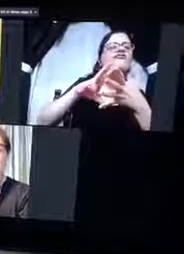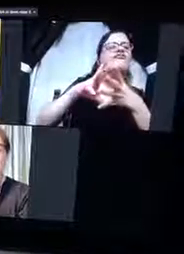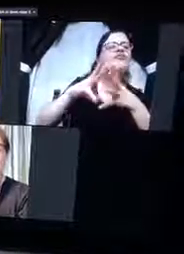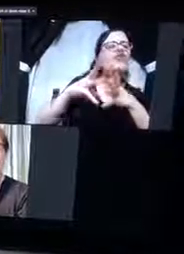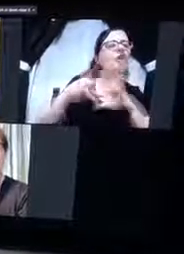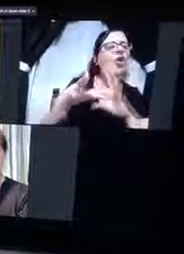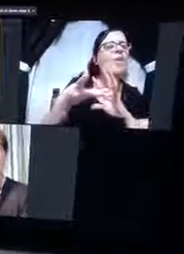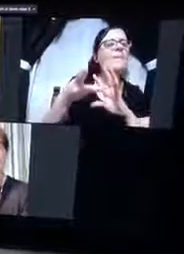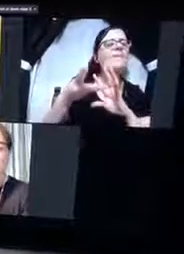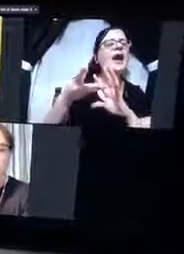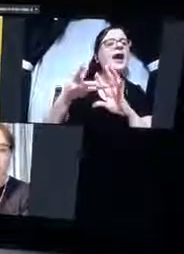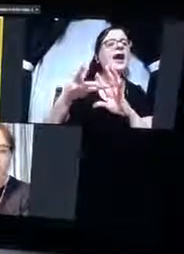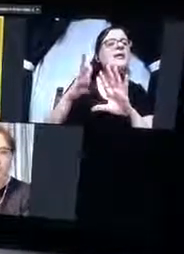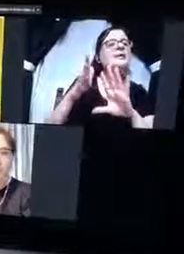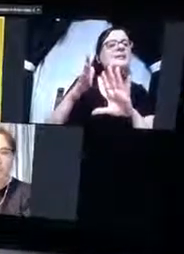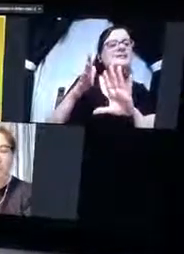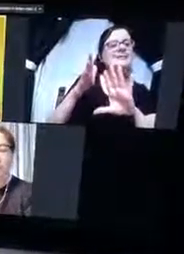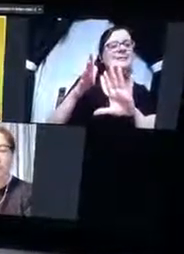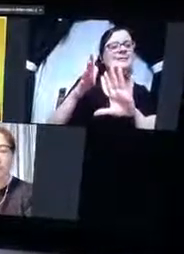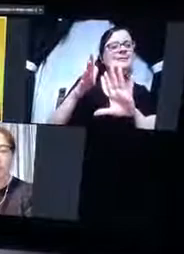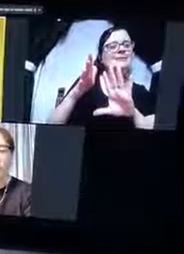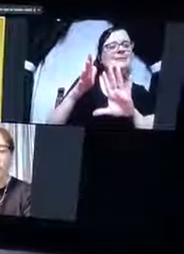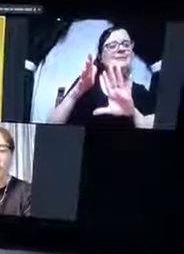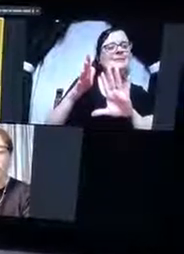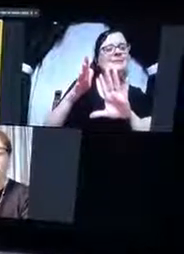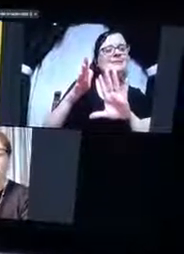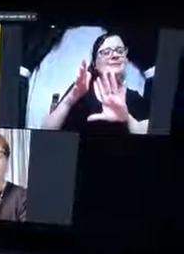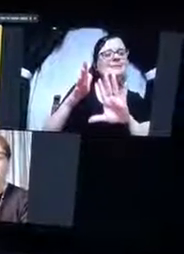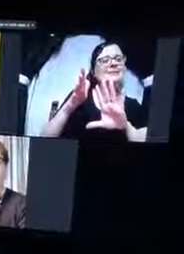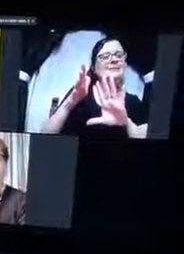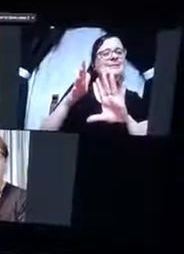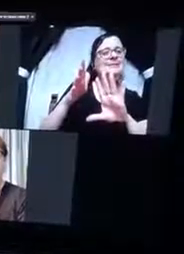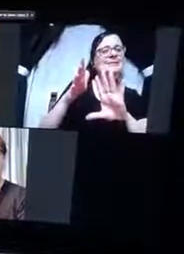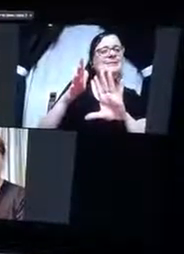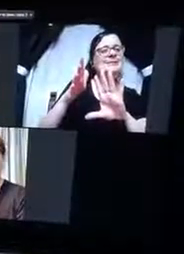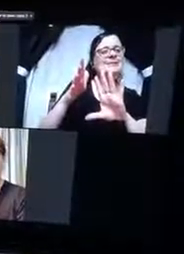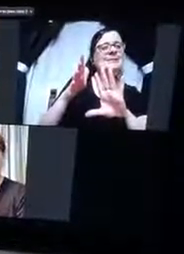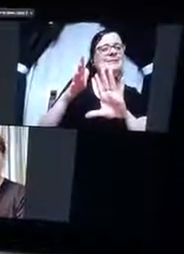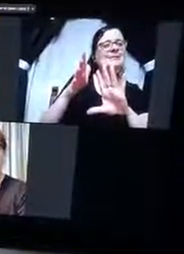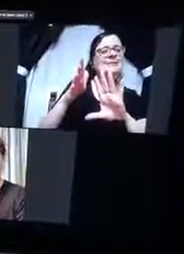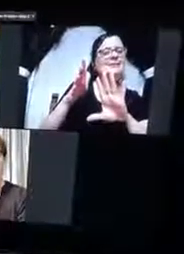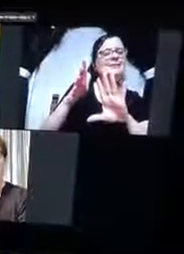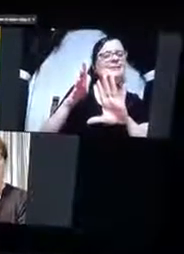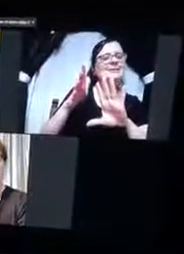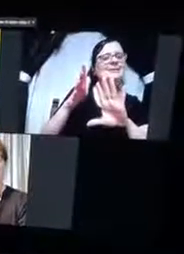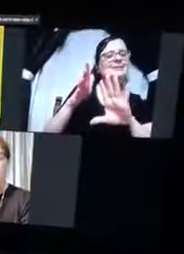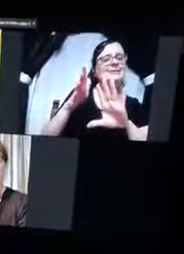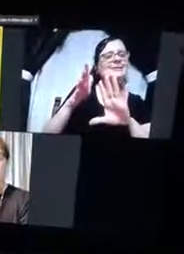que responder. En logogenia rompemos con esa anticipación para